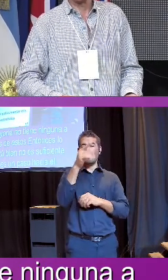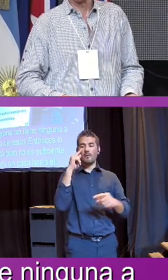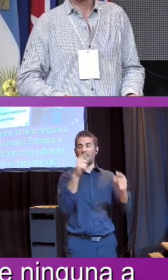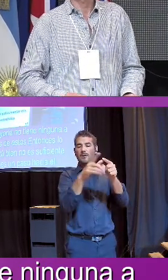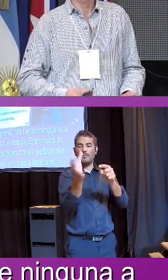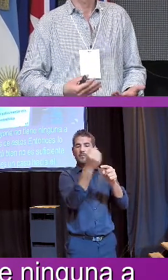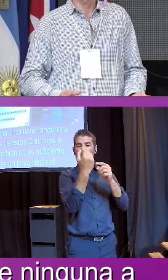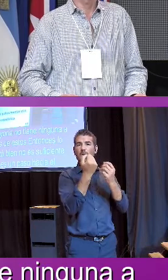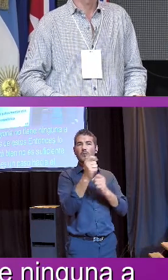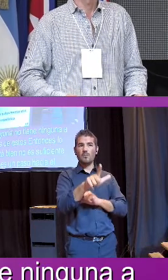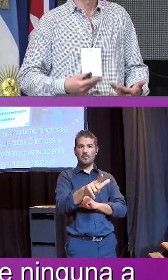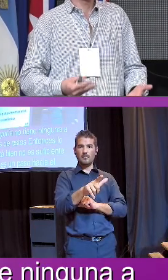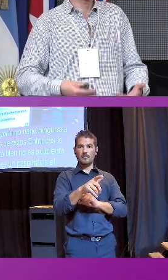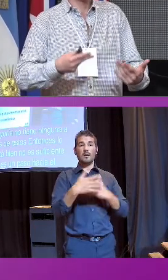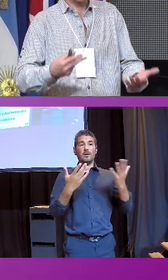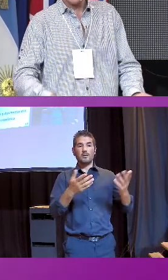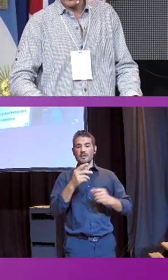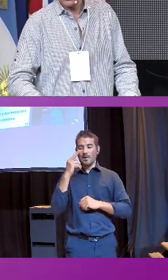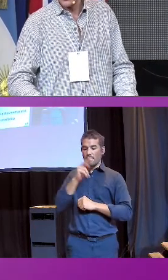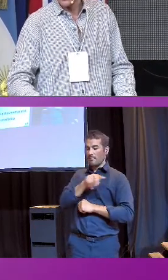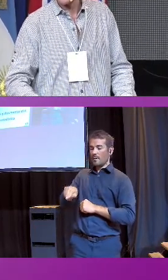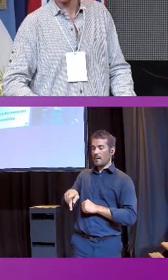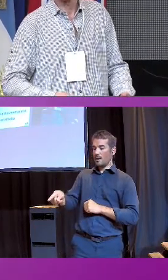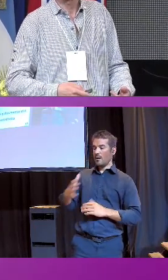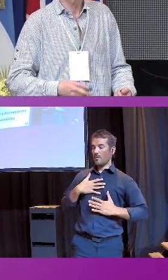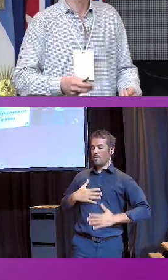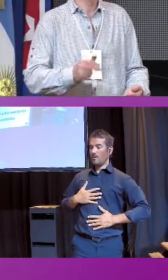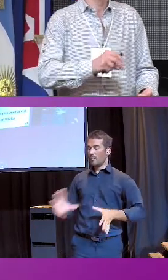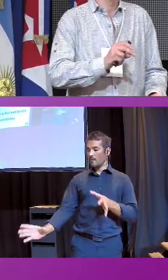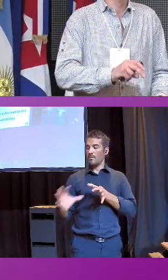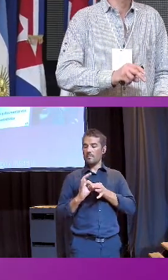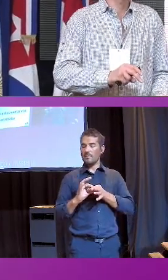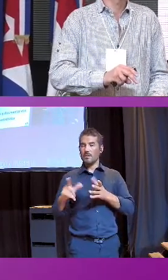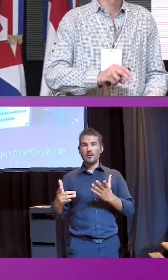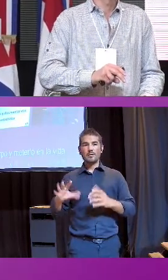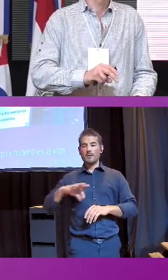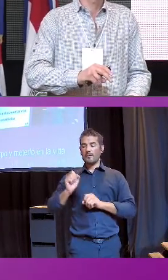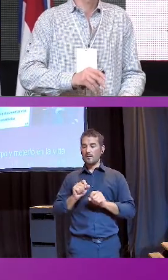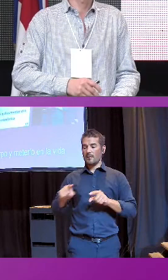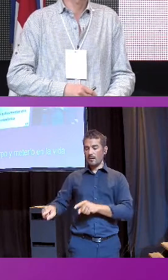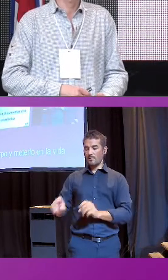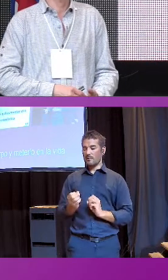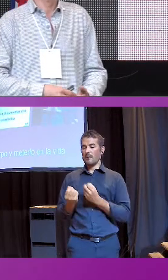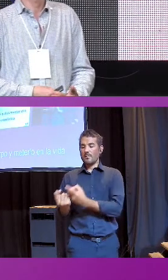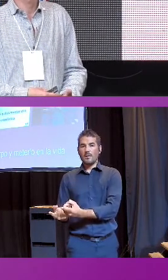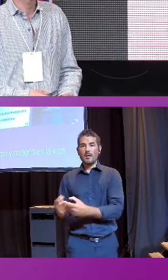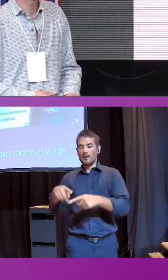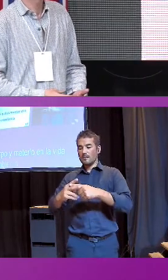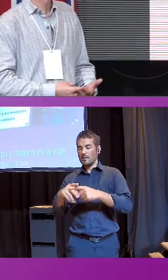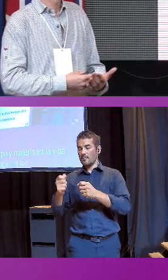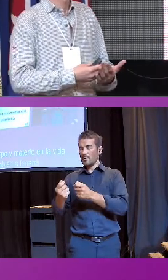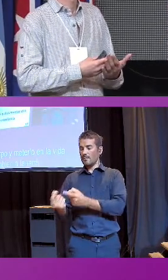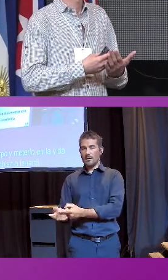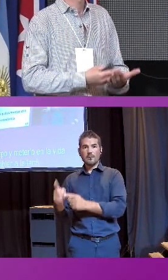¿sí? ¿Cuál es el objetivo? Verlo, actuarlo con el cuerpo y meterlo en la vida cotidiana. ¿sí? Lo que vamos a ver también a la